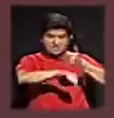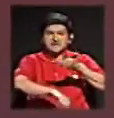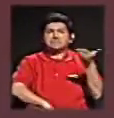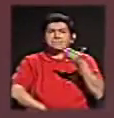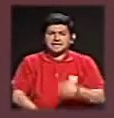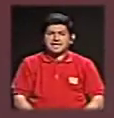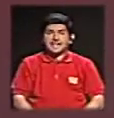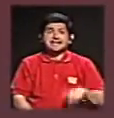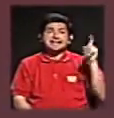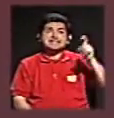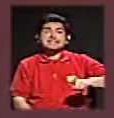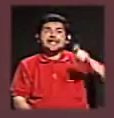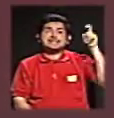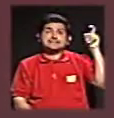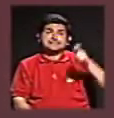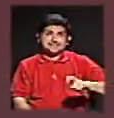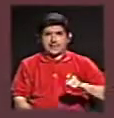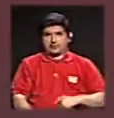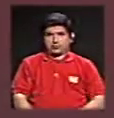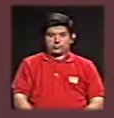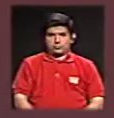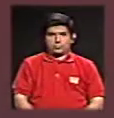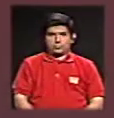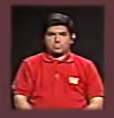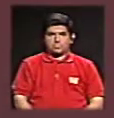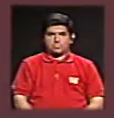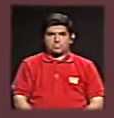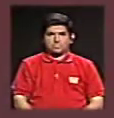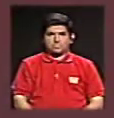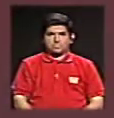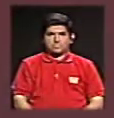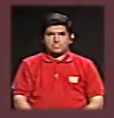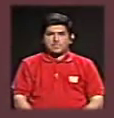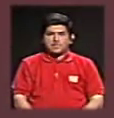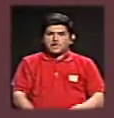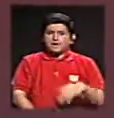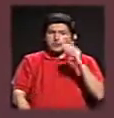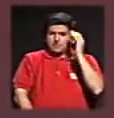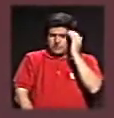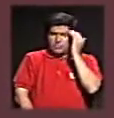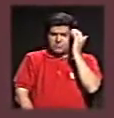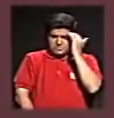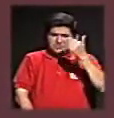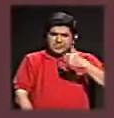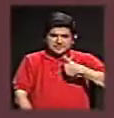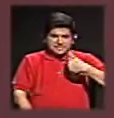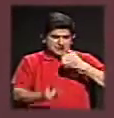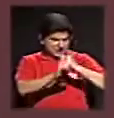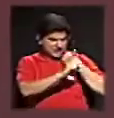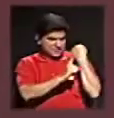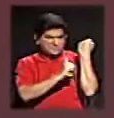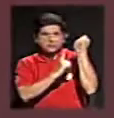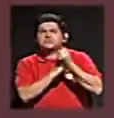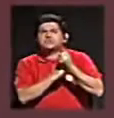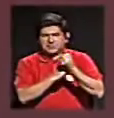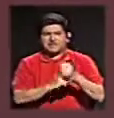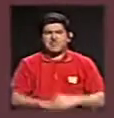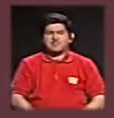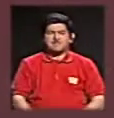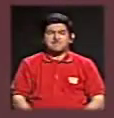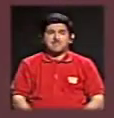que debería de tomar conciencia en nuestras sociedades de que hay